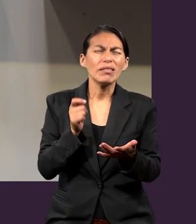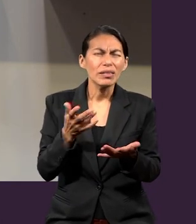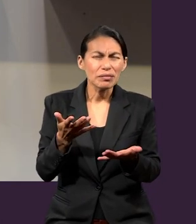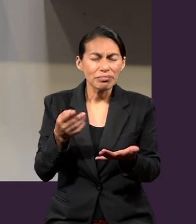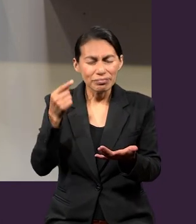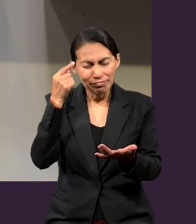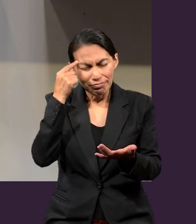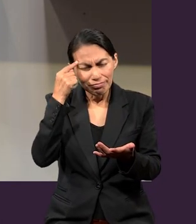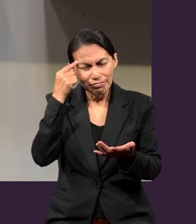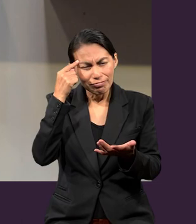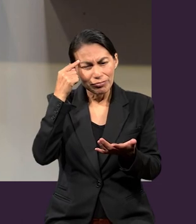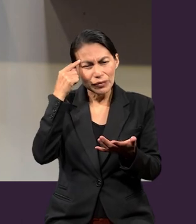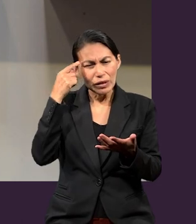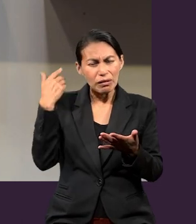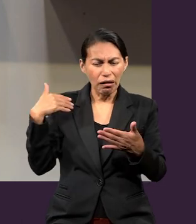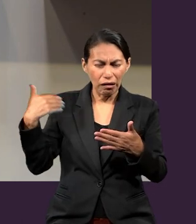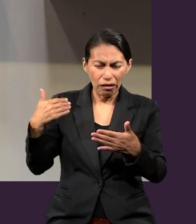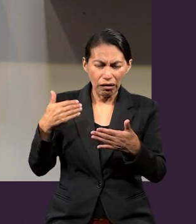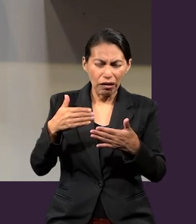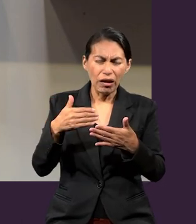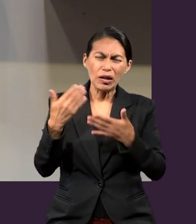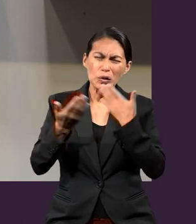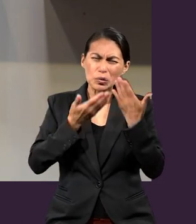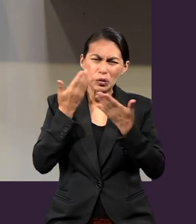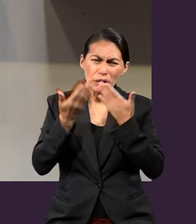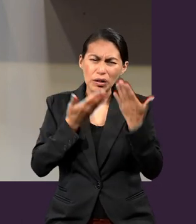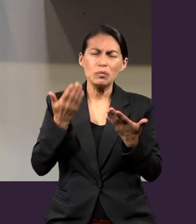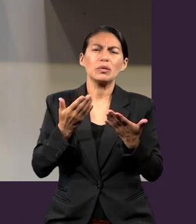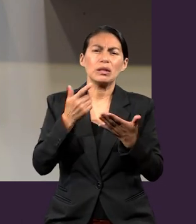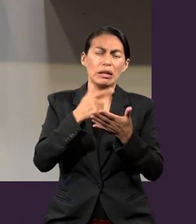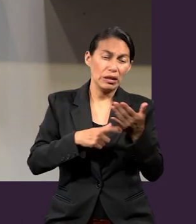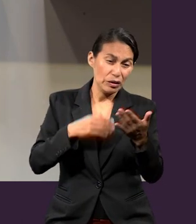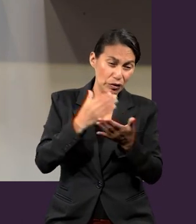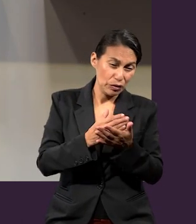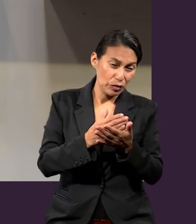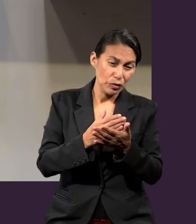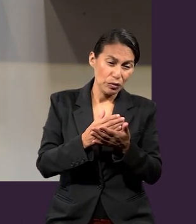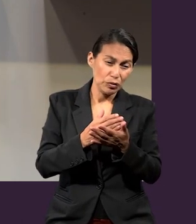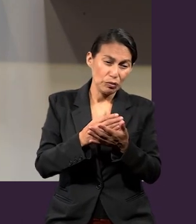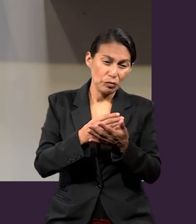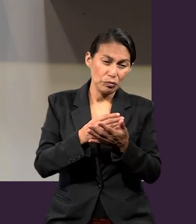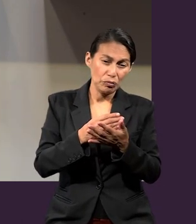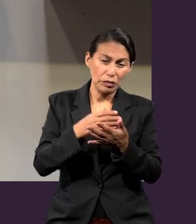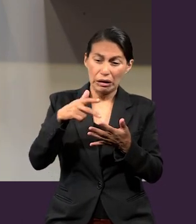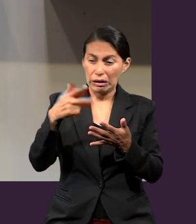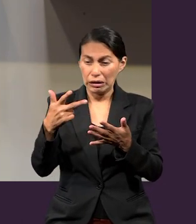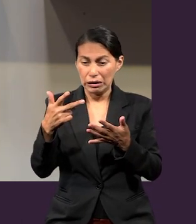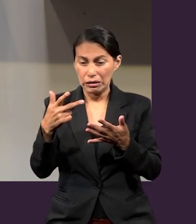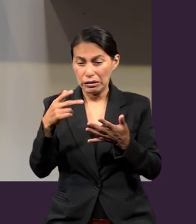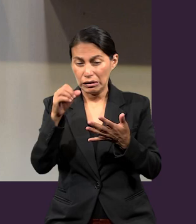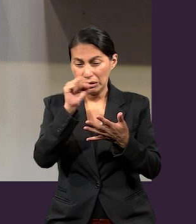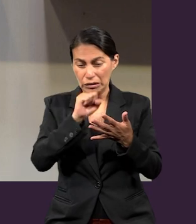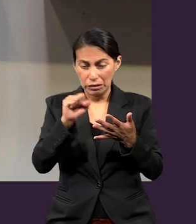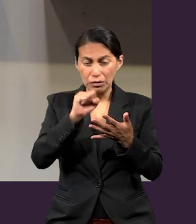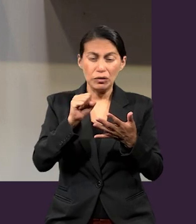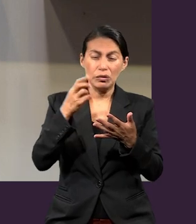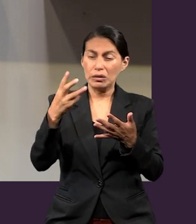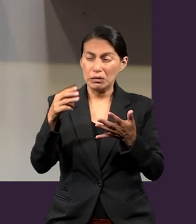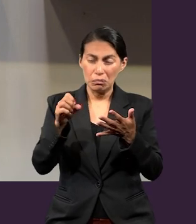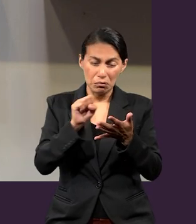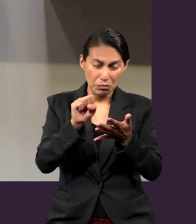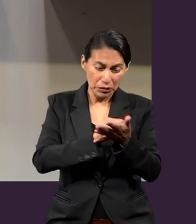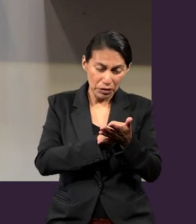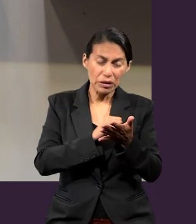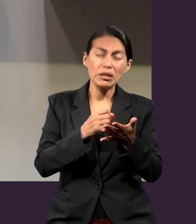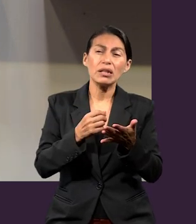¿Con qué nos quedamos en el repaso de toda esta lección, de todo este trimestre? Que sin duda han sido